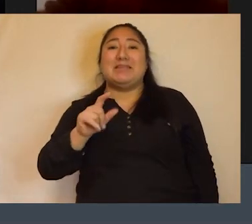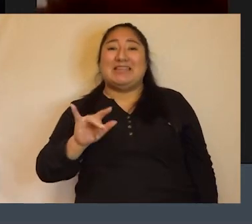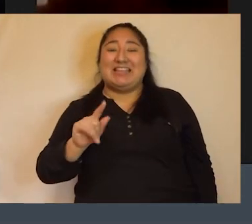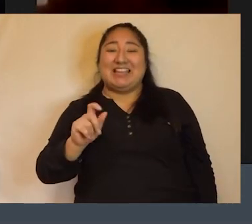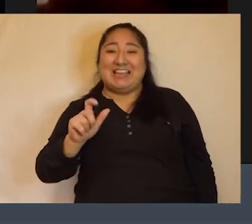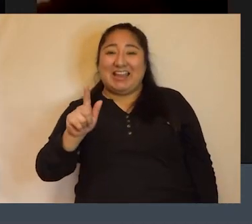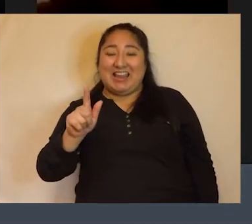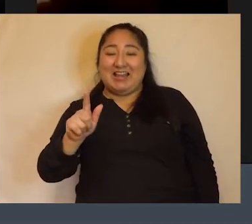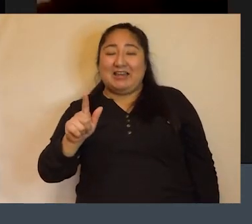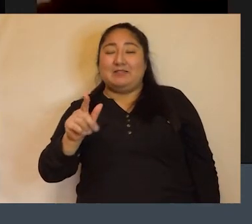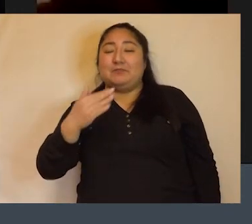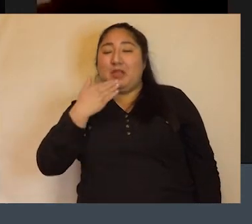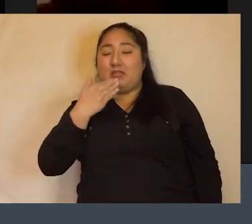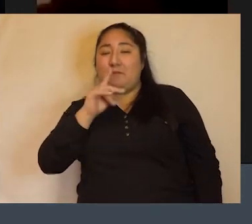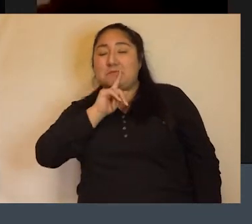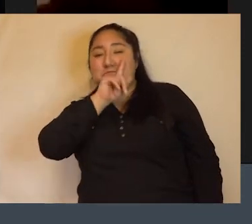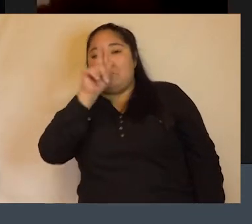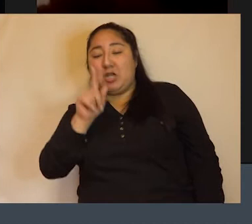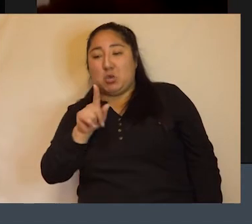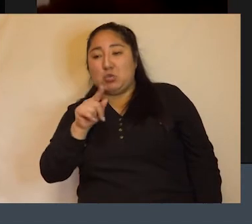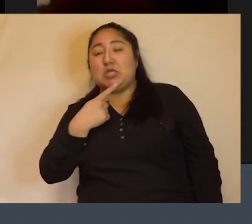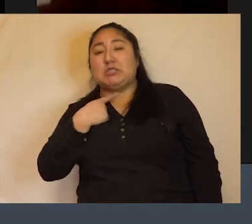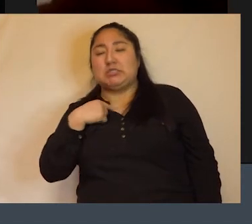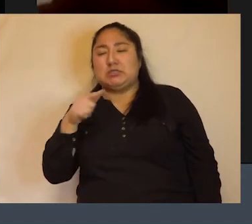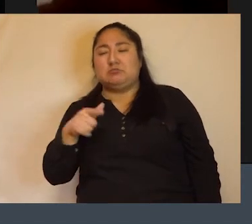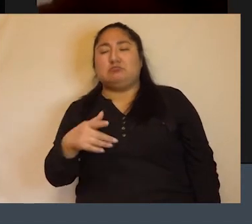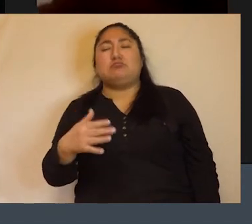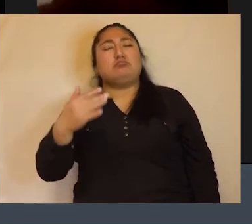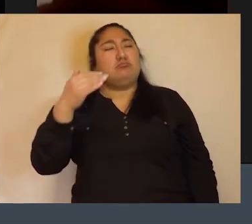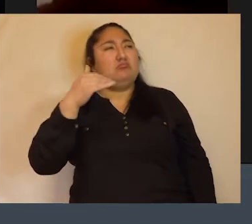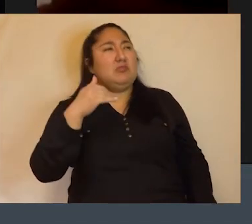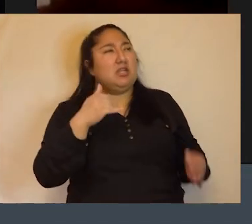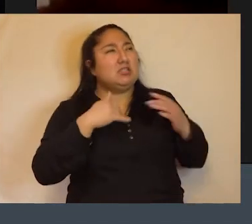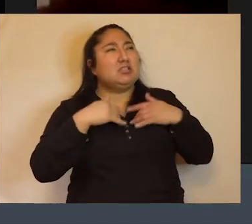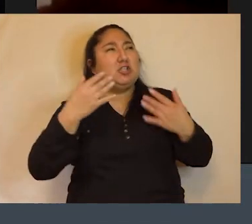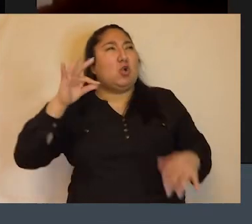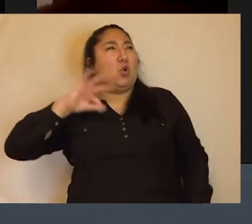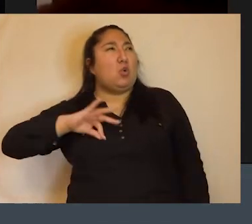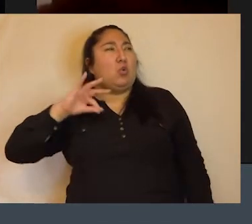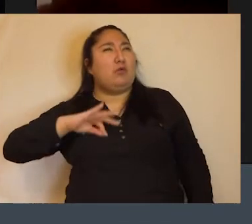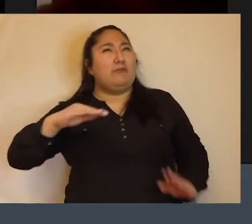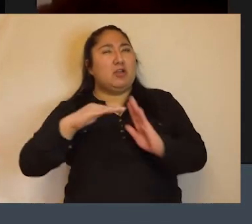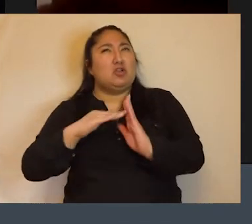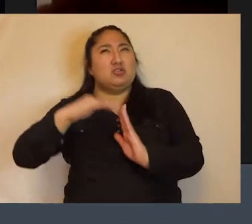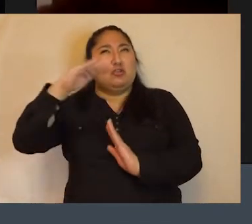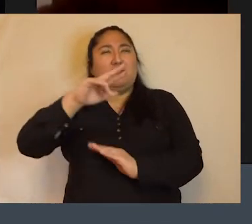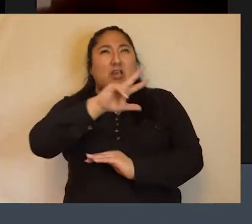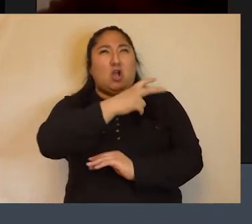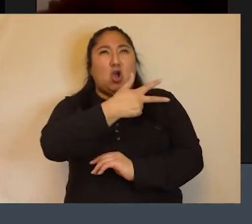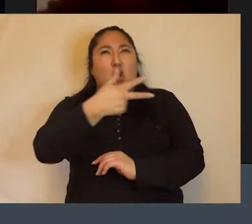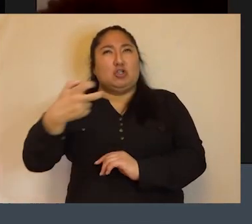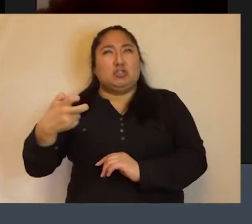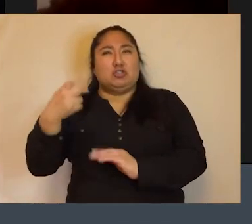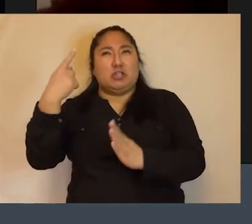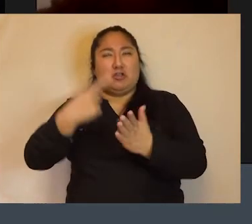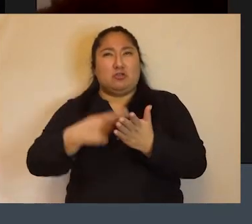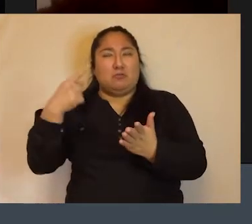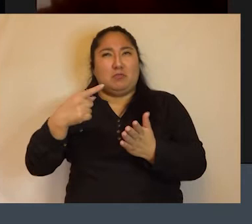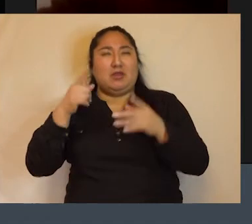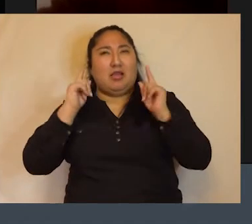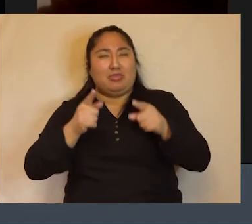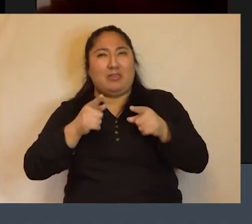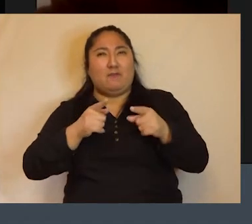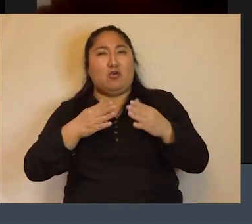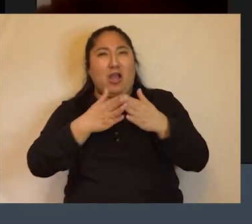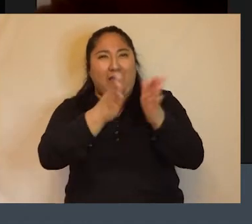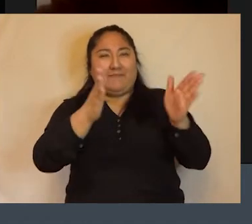Miguel Díaz también tiene una pregunta interesante. Dice, ¿qué debo hacer para jubilar con una pensión sobre los 800.000